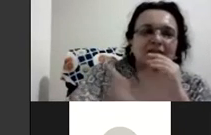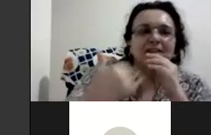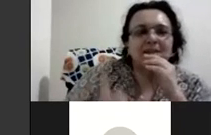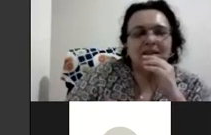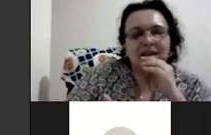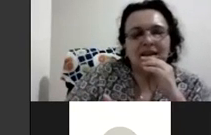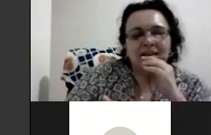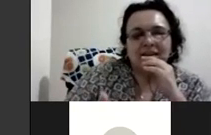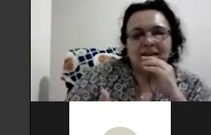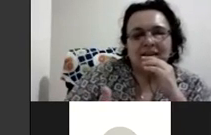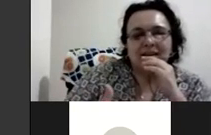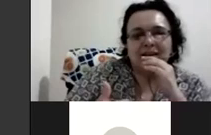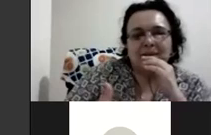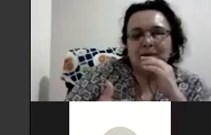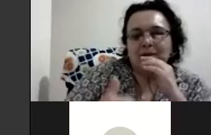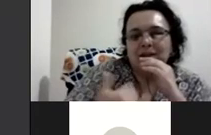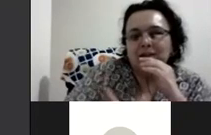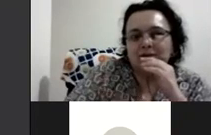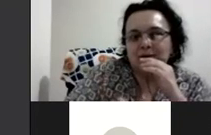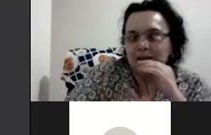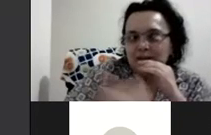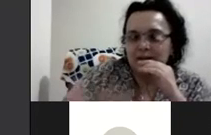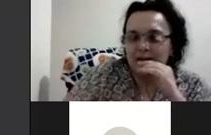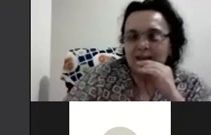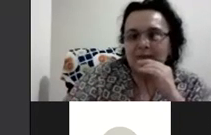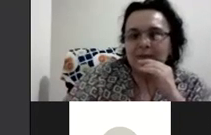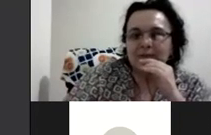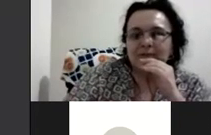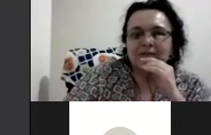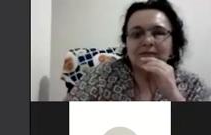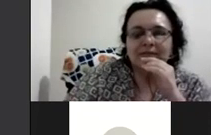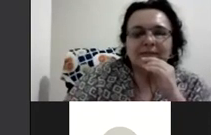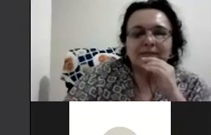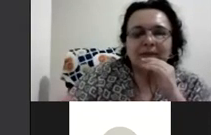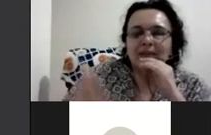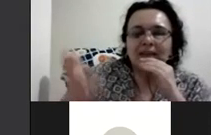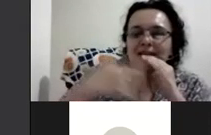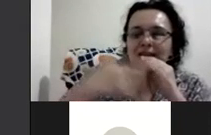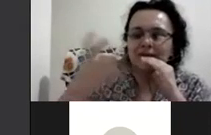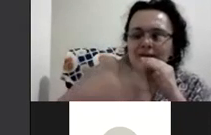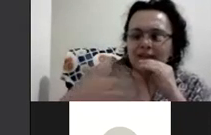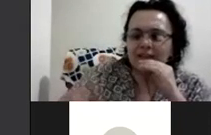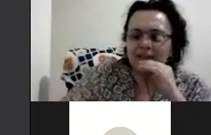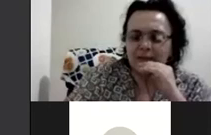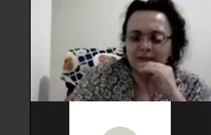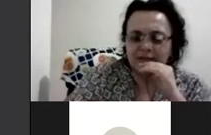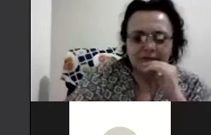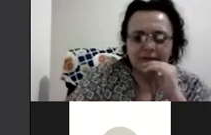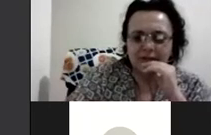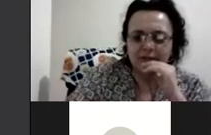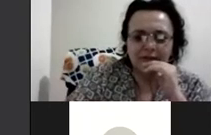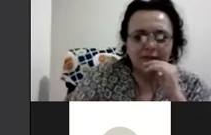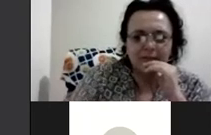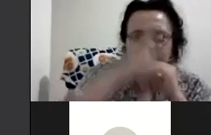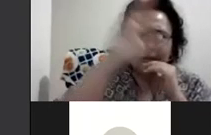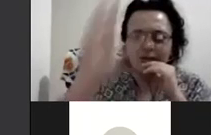ellos son de mi edad, pero yo no les digo sobrinos, sino que les digo primos. Pero ya, entre ellos, ya sabemos que somos